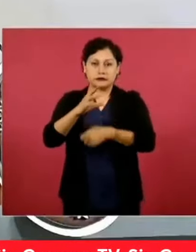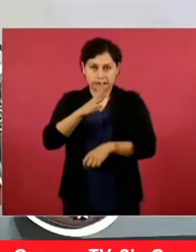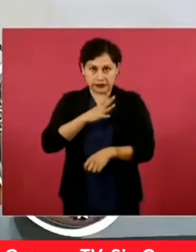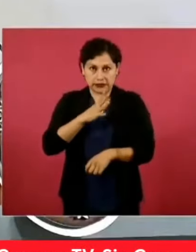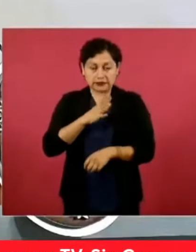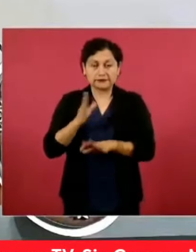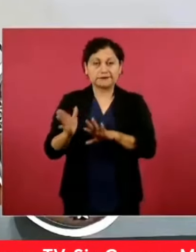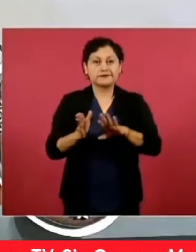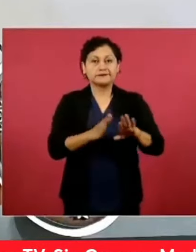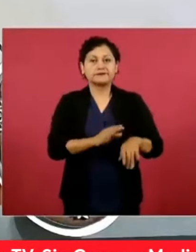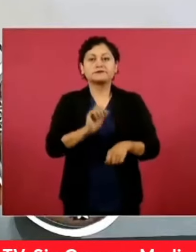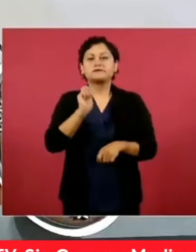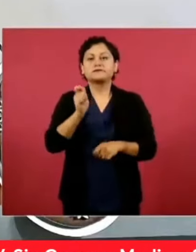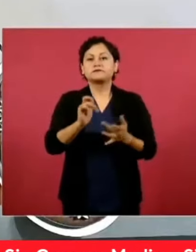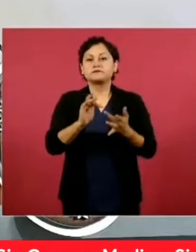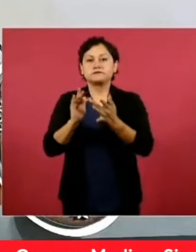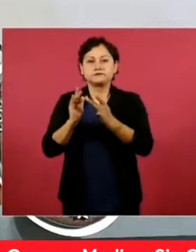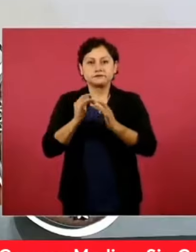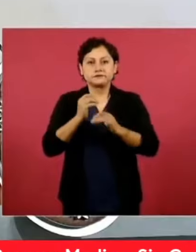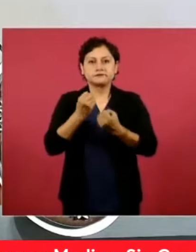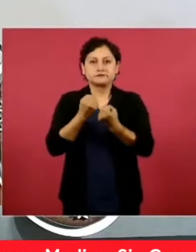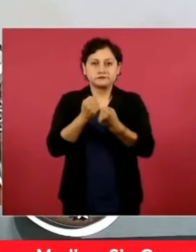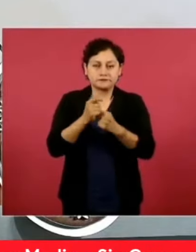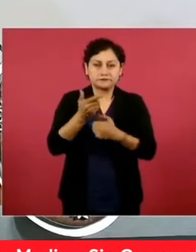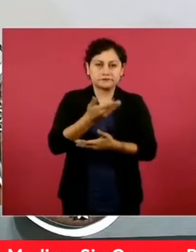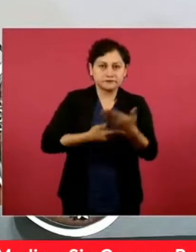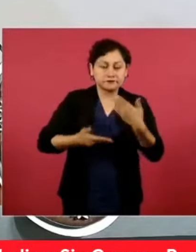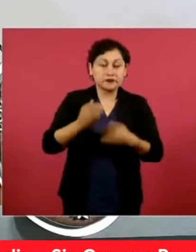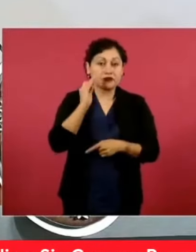En el caso de las redes sociales, tenemos en Facebook